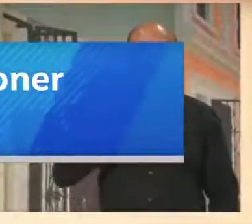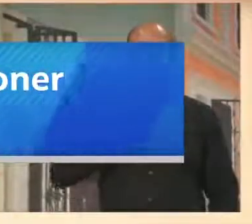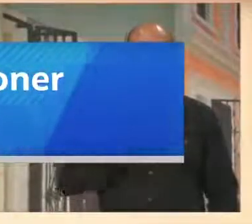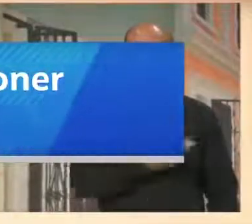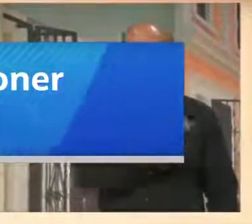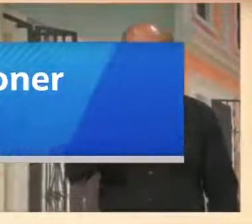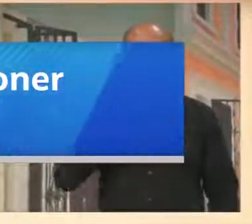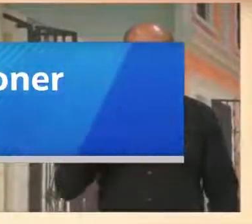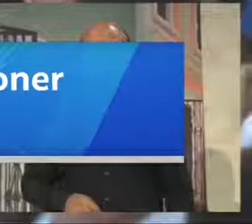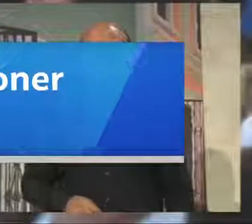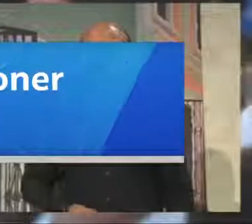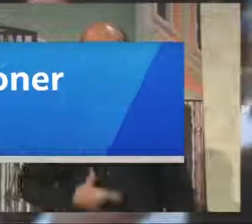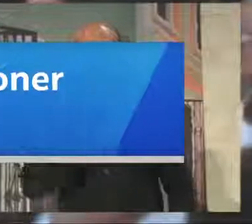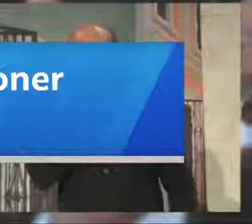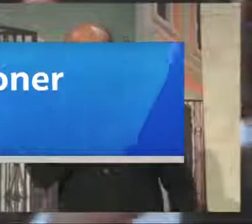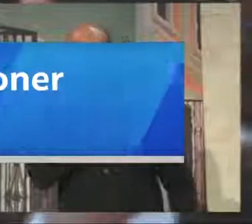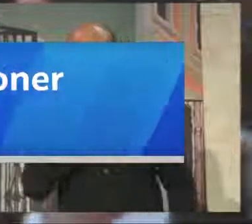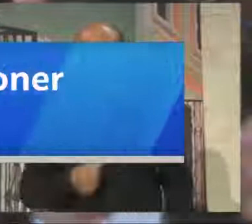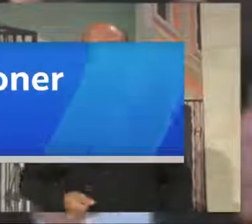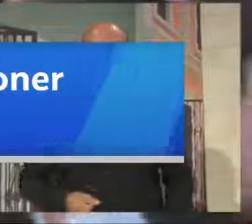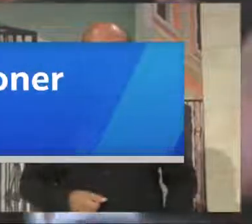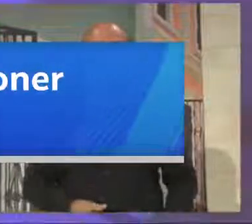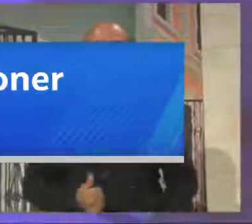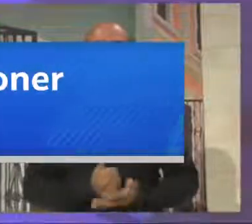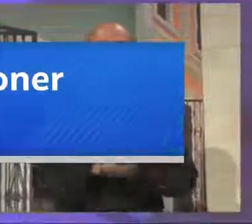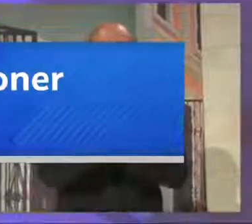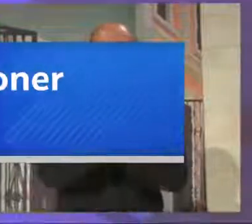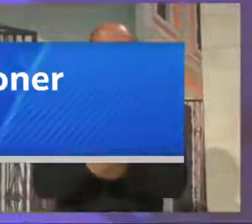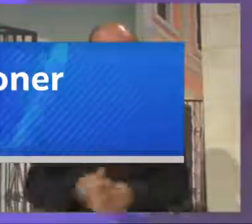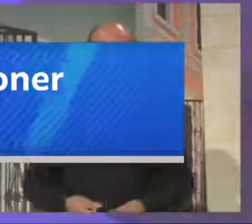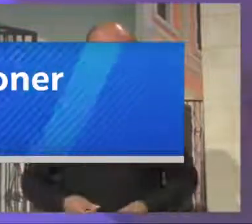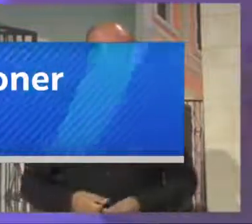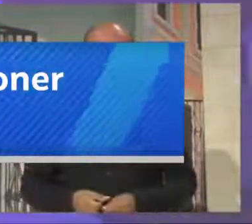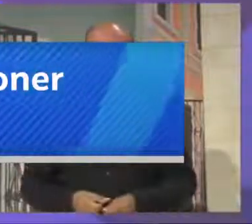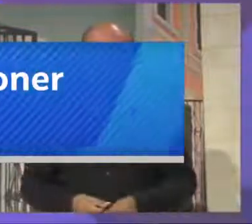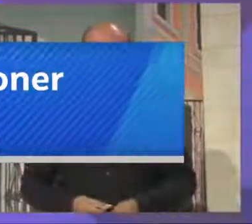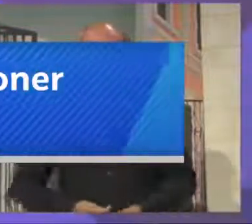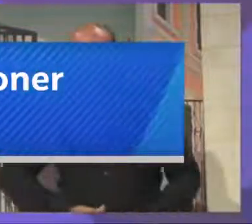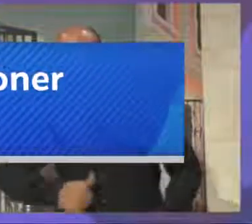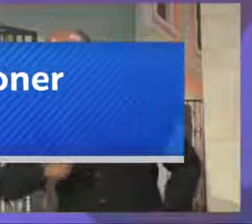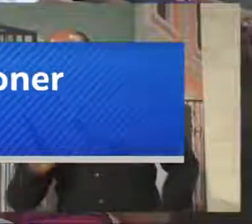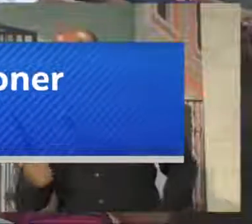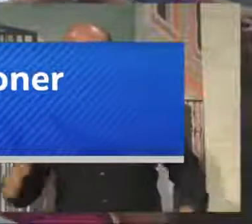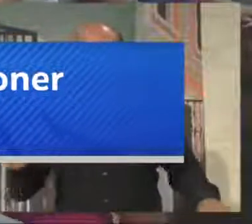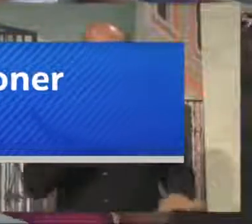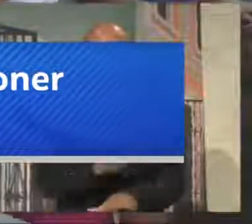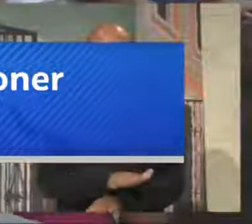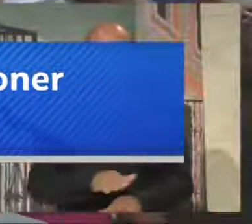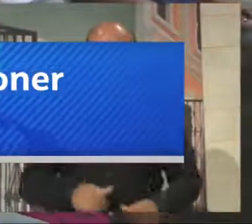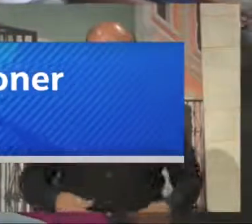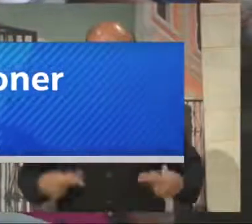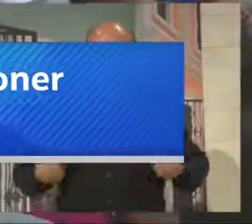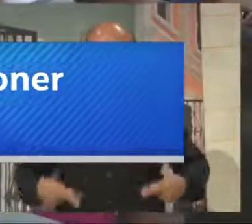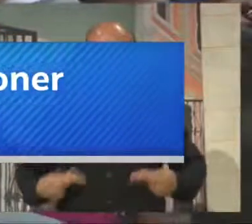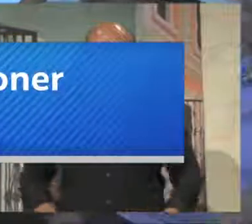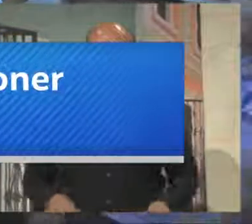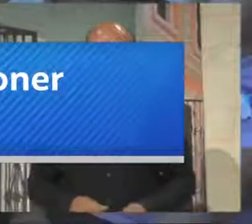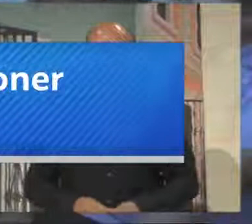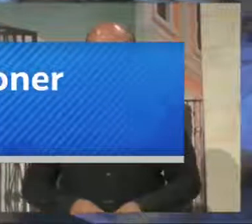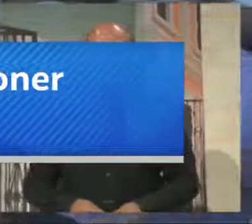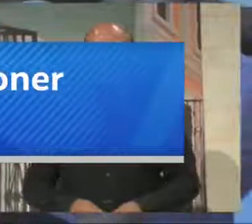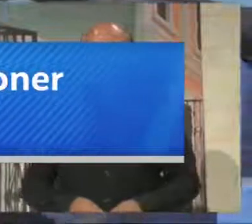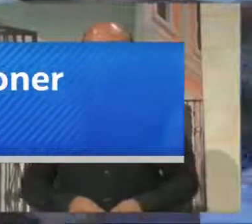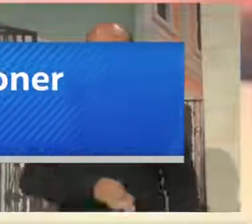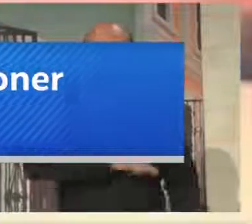la profesora Martalina López Aguilera, presidenta del Consejo Ciudadano Consultivo del Sistema DIF Tabasco, ha permitido cambiar la vida de los